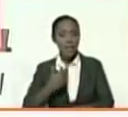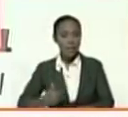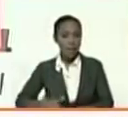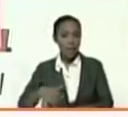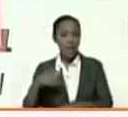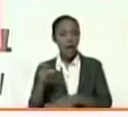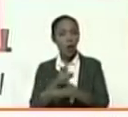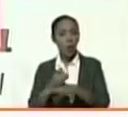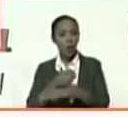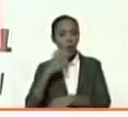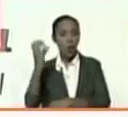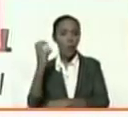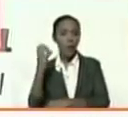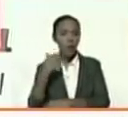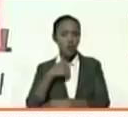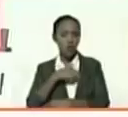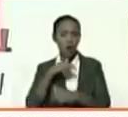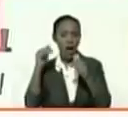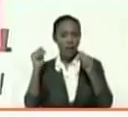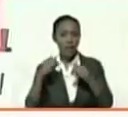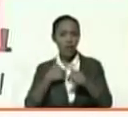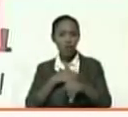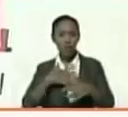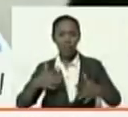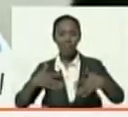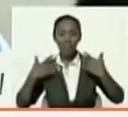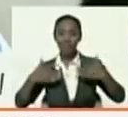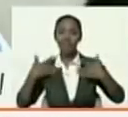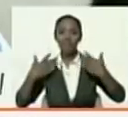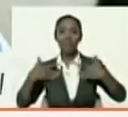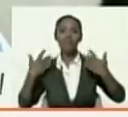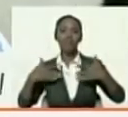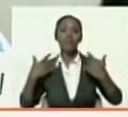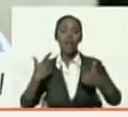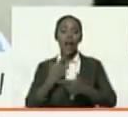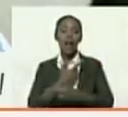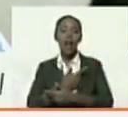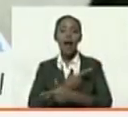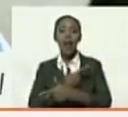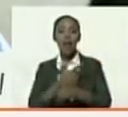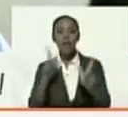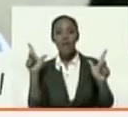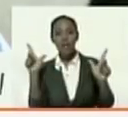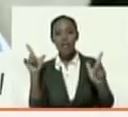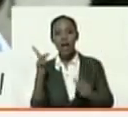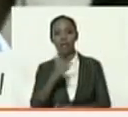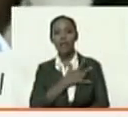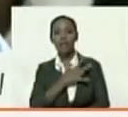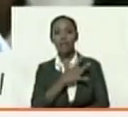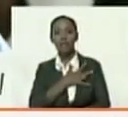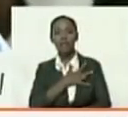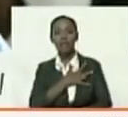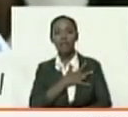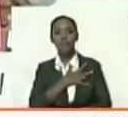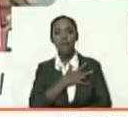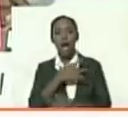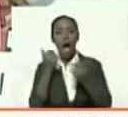Bueno, nosotros de aquí igual nos alegramos muchísimo por la libertad de Lula da Silva y ahora,